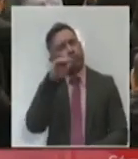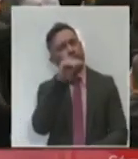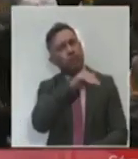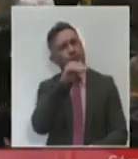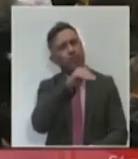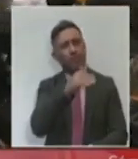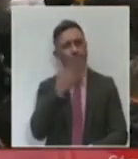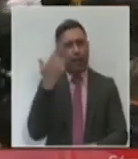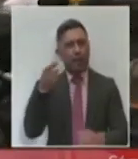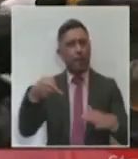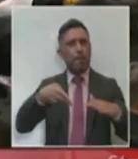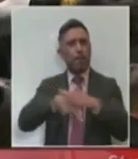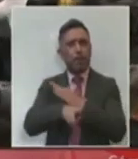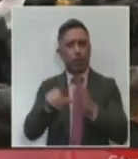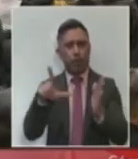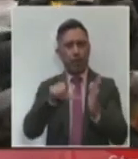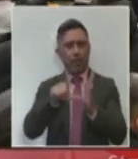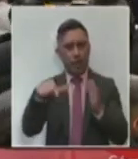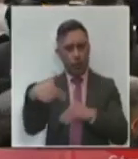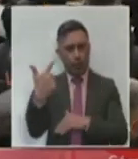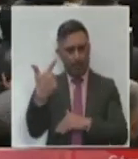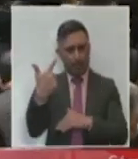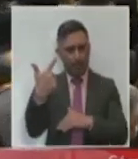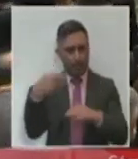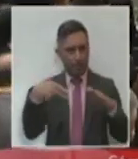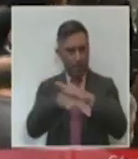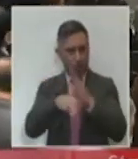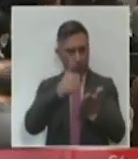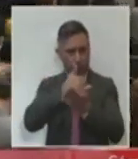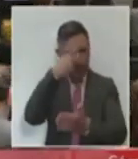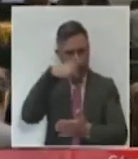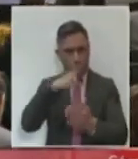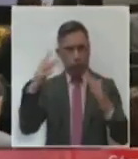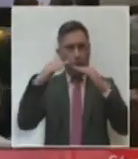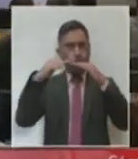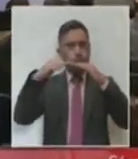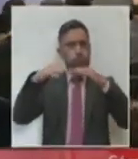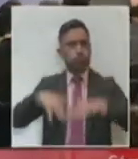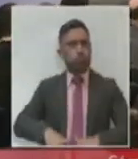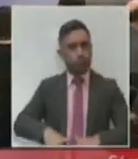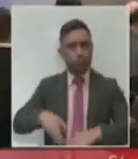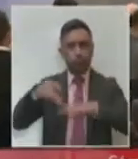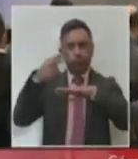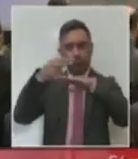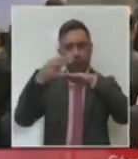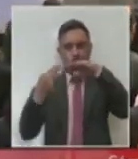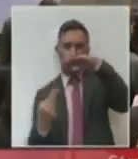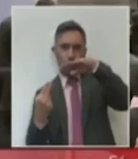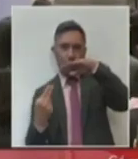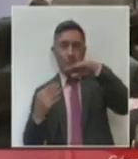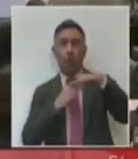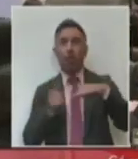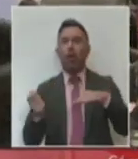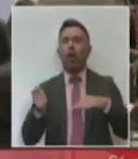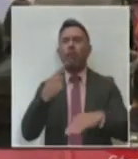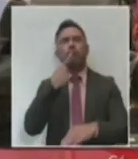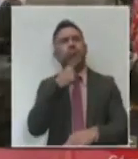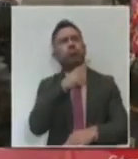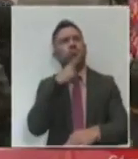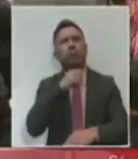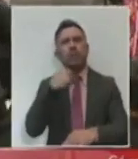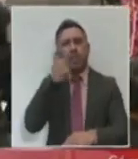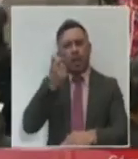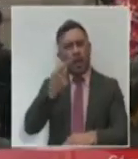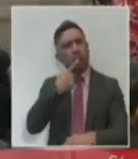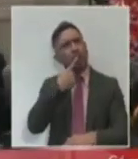12 del metro en la Ciudad de México y no hay una respuesta clara aquí, por